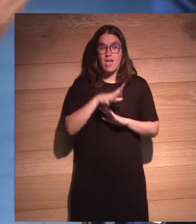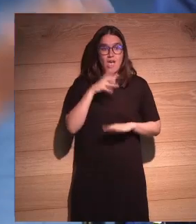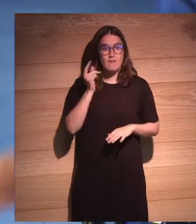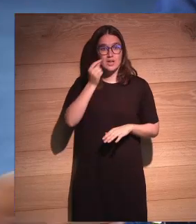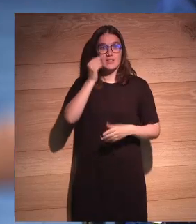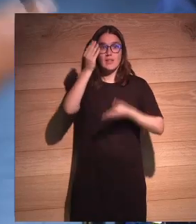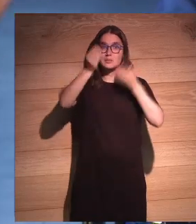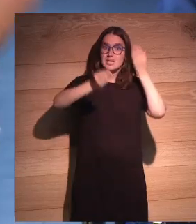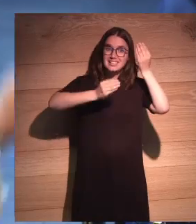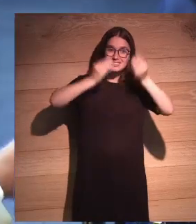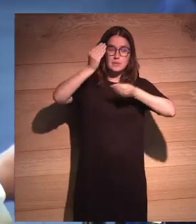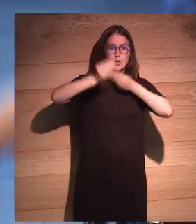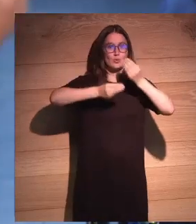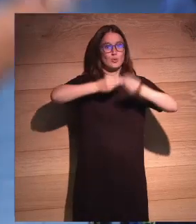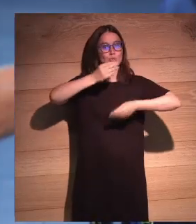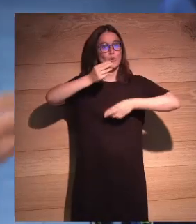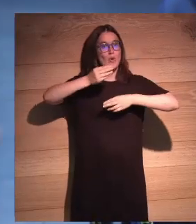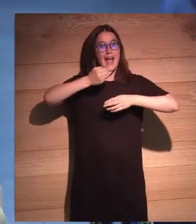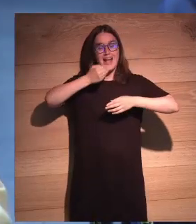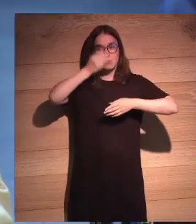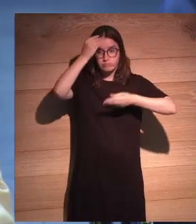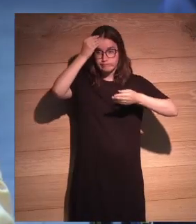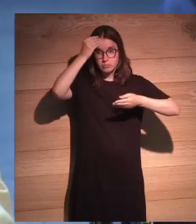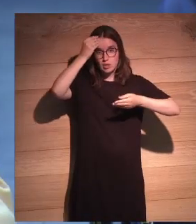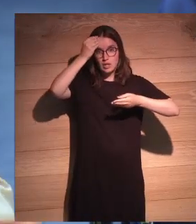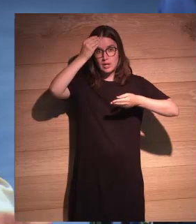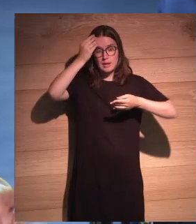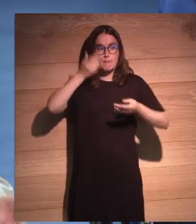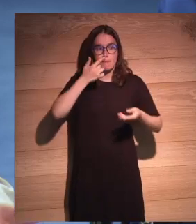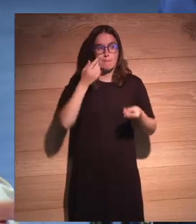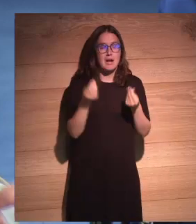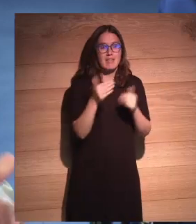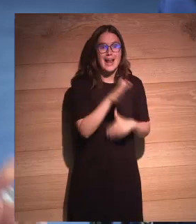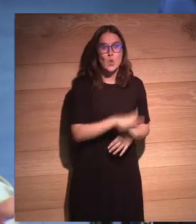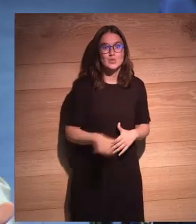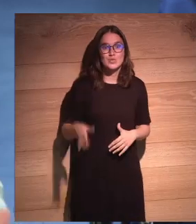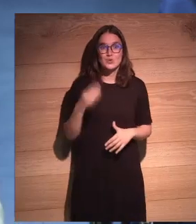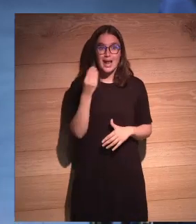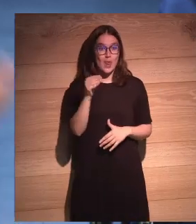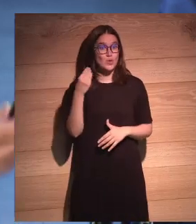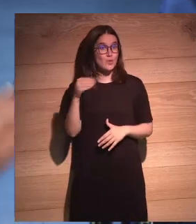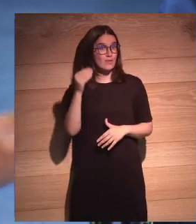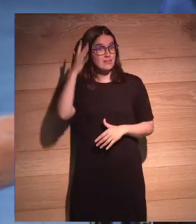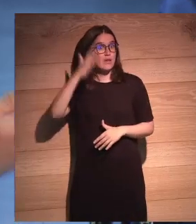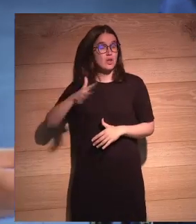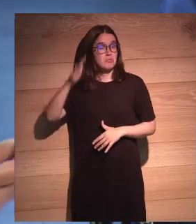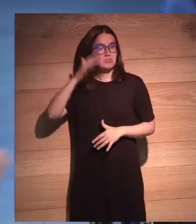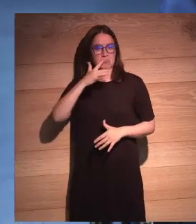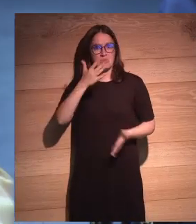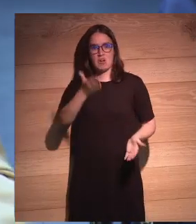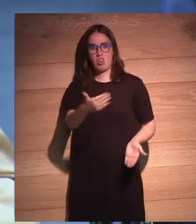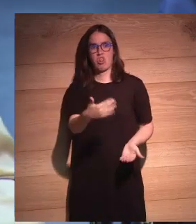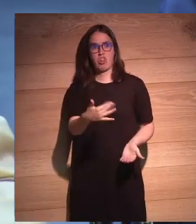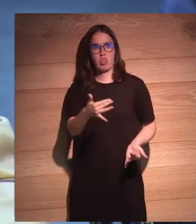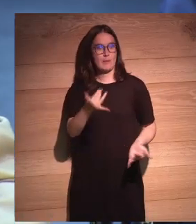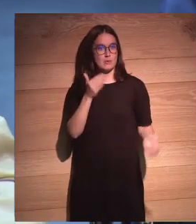destrezas, pensamientos, construcciones cognitivas que aparentemente a los niños, a los jóvenes, a los adolescentes no le dicen nada,